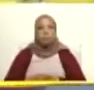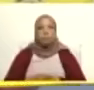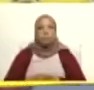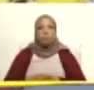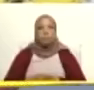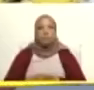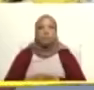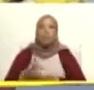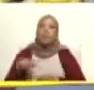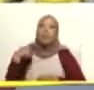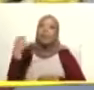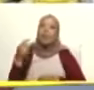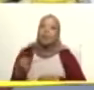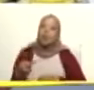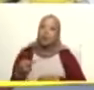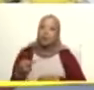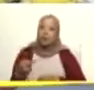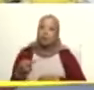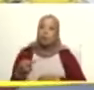Y luego